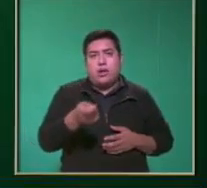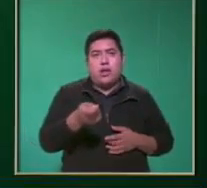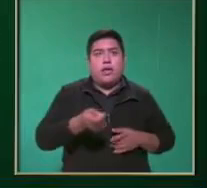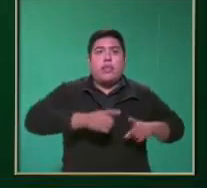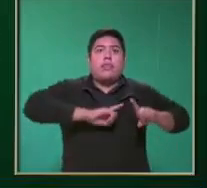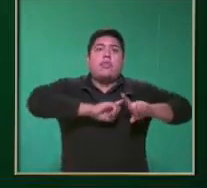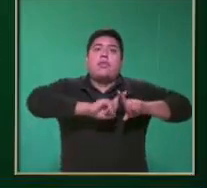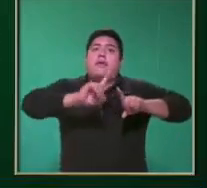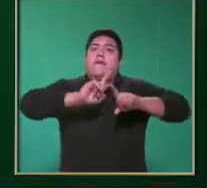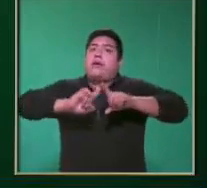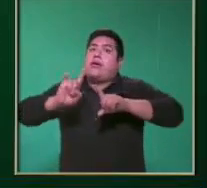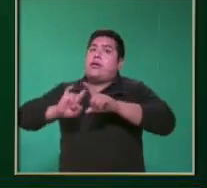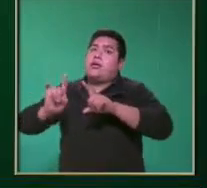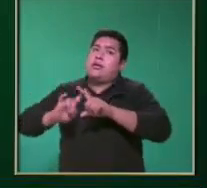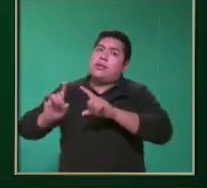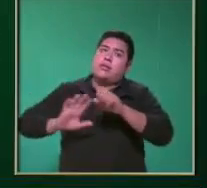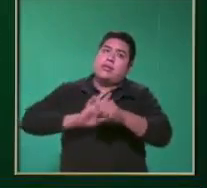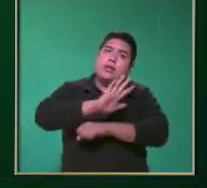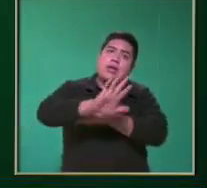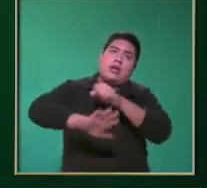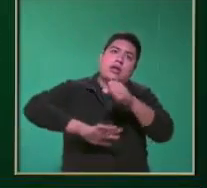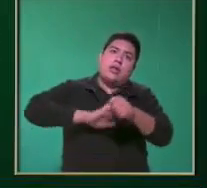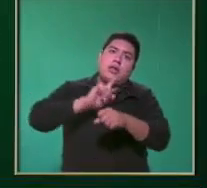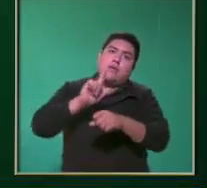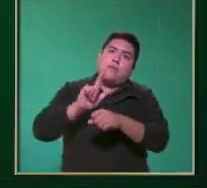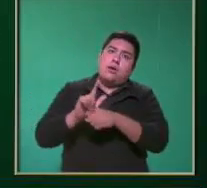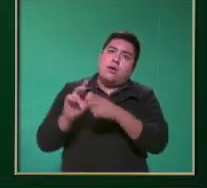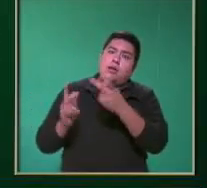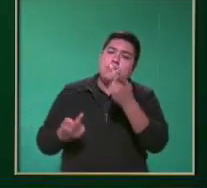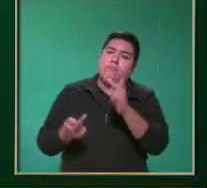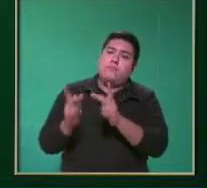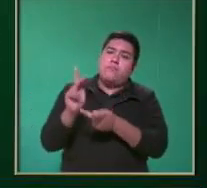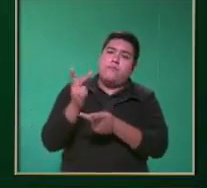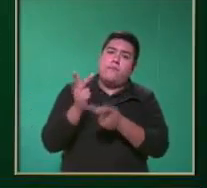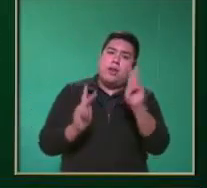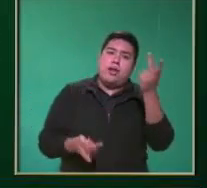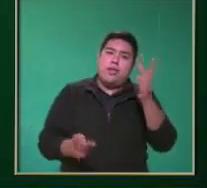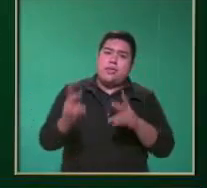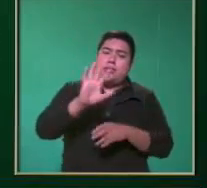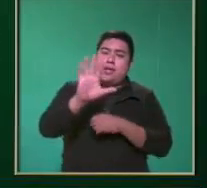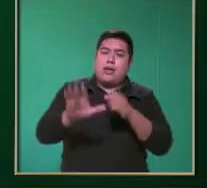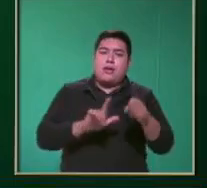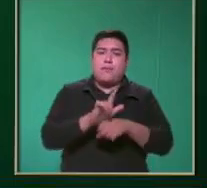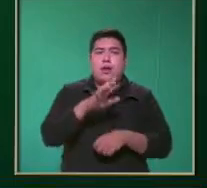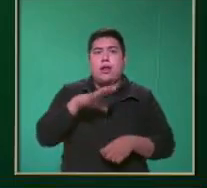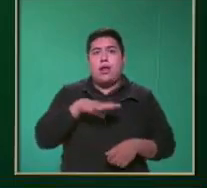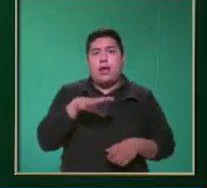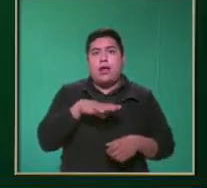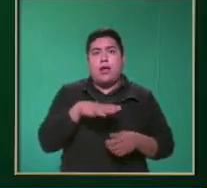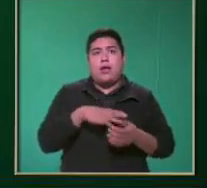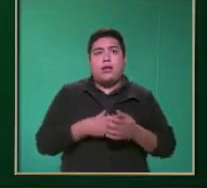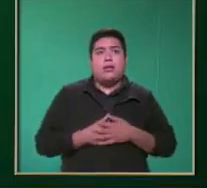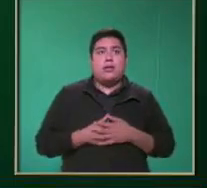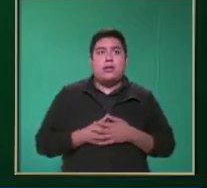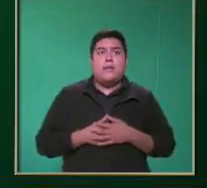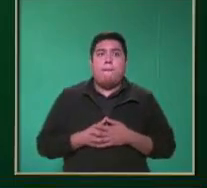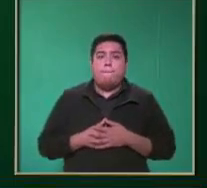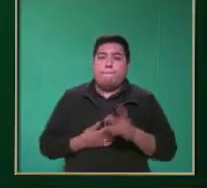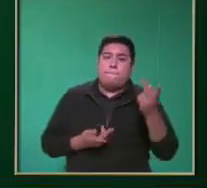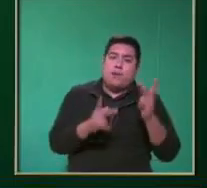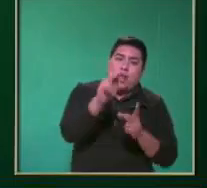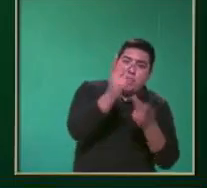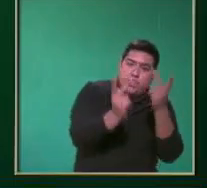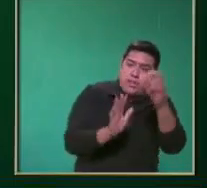de especies, de plantas y de animales. Y por eso hablamos de vegetación y hablamos de